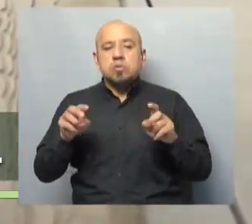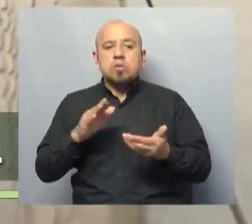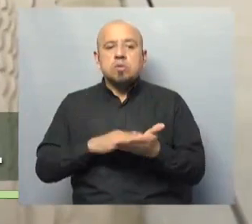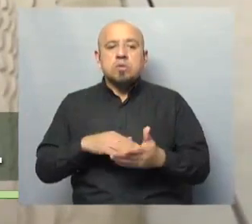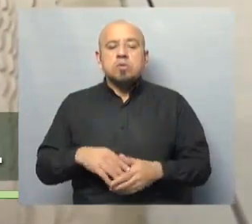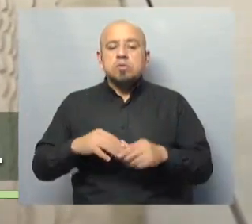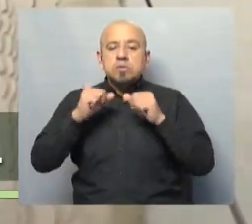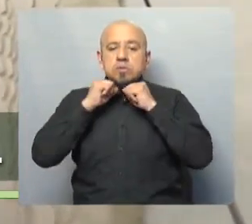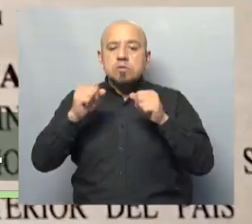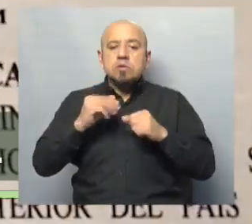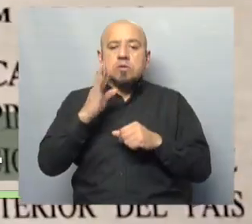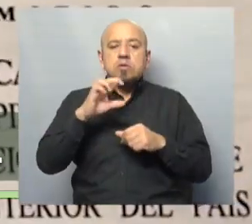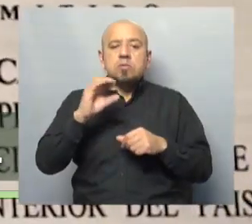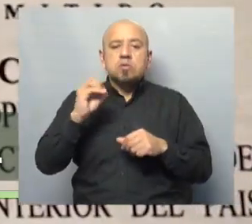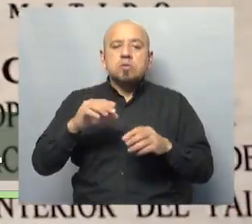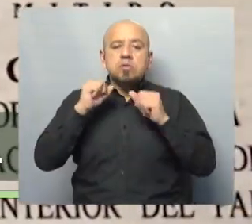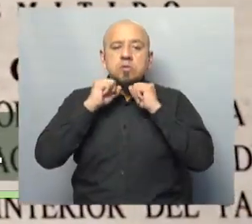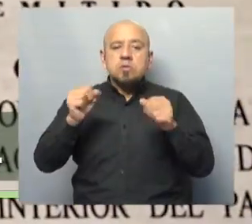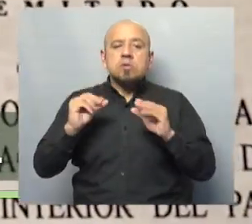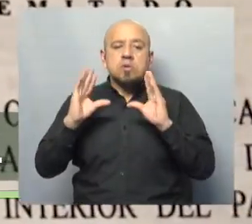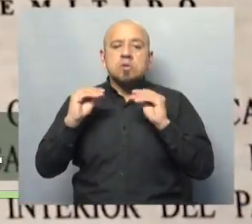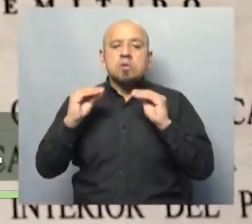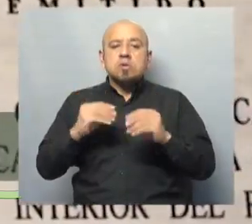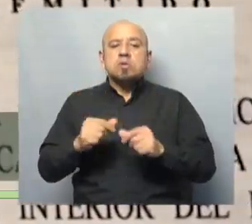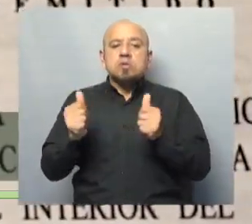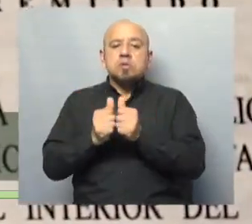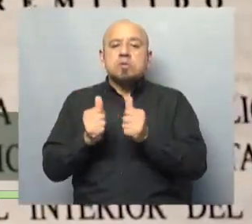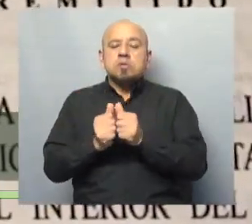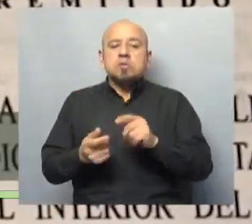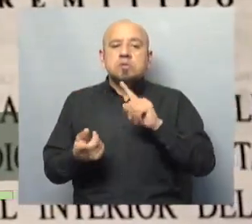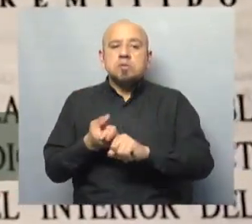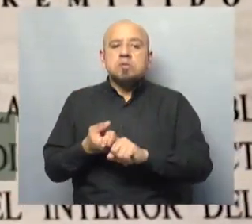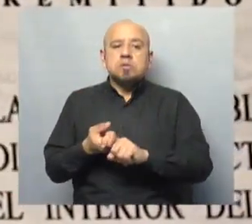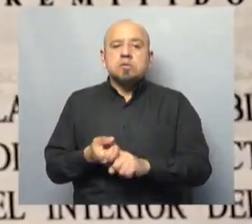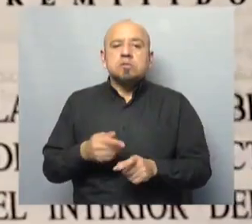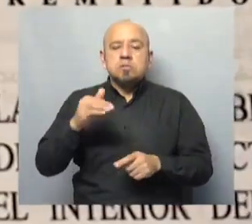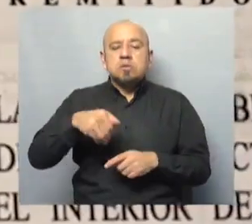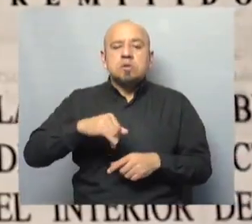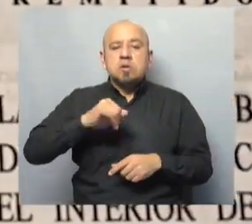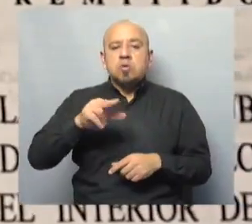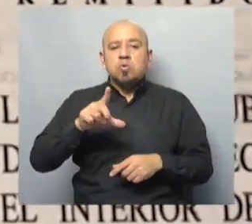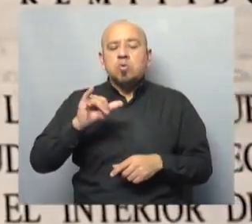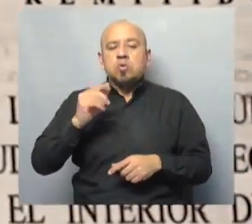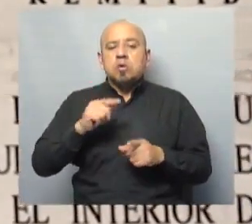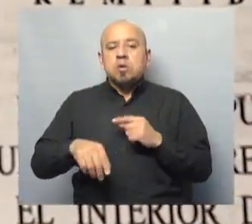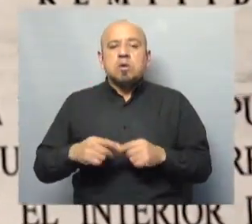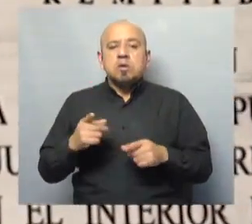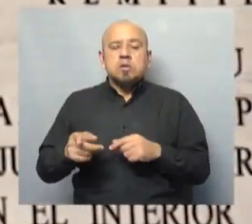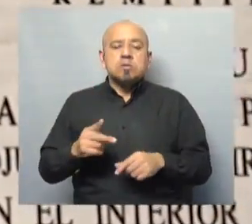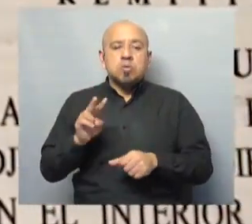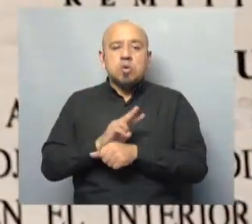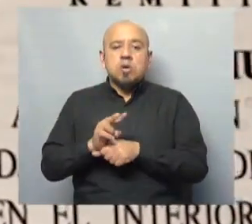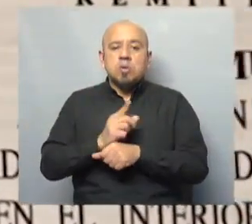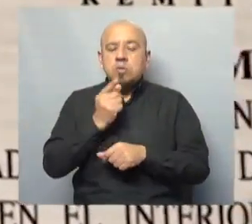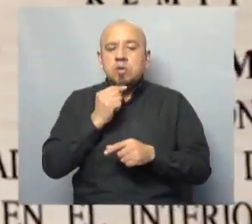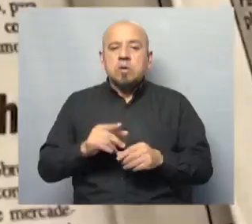secretario y pro secretario durante la noche estuvo acompañado por su esposa maría julia pou y su custodio el miércoles 10 de agosto de